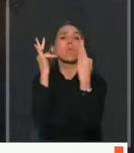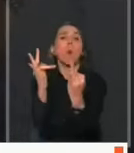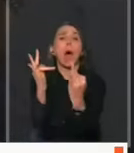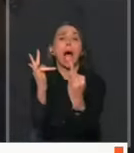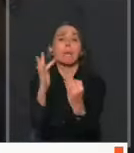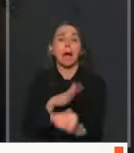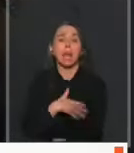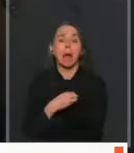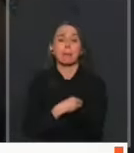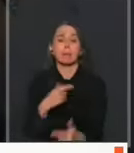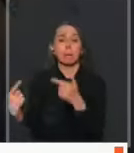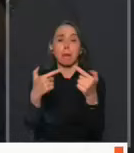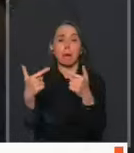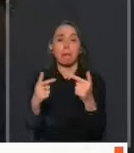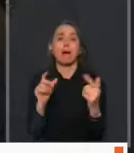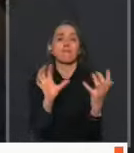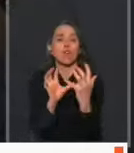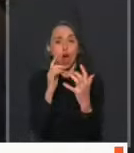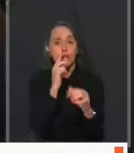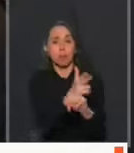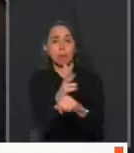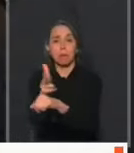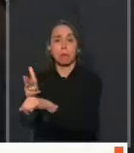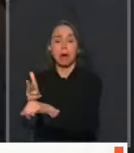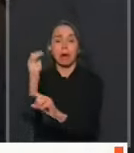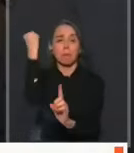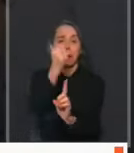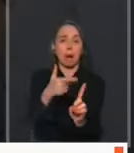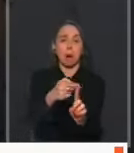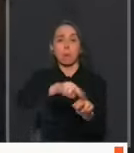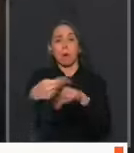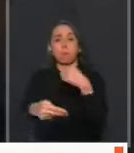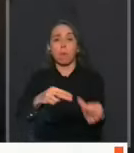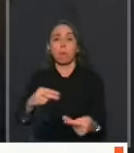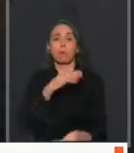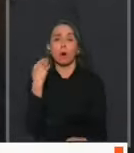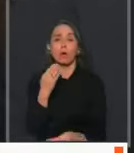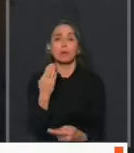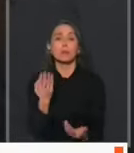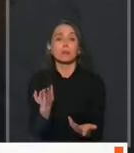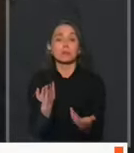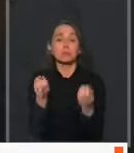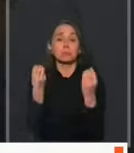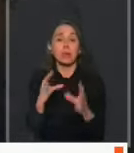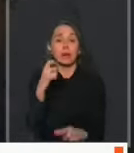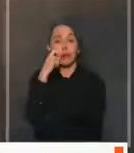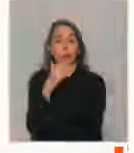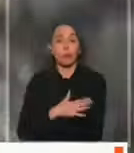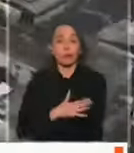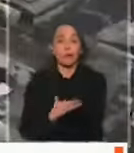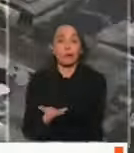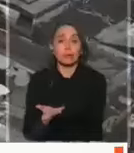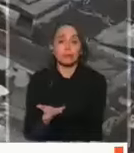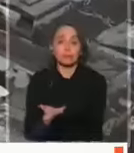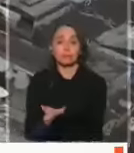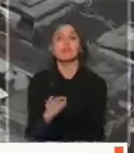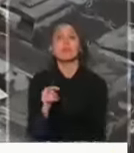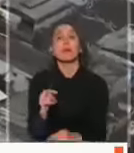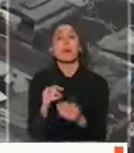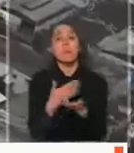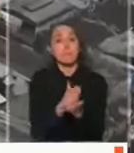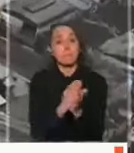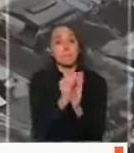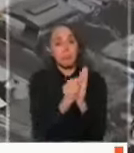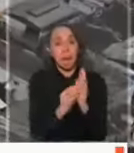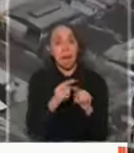lamentar los hechos de violencia, de crimen y lamentablemente de pérdida de vidas humanas como vivido en el último tiempo. Plan de mediano y largo